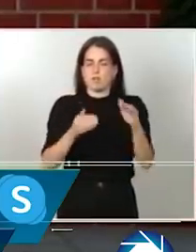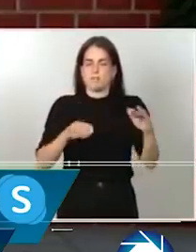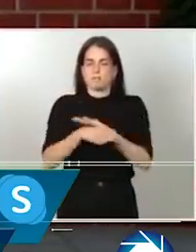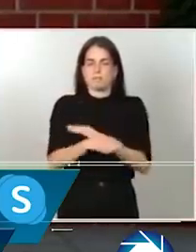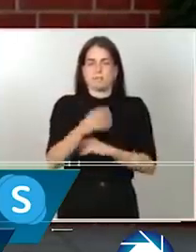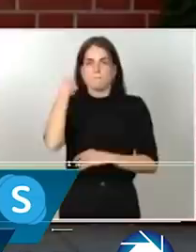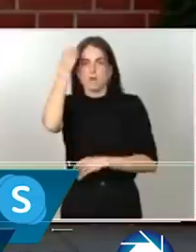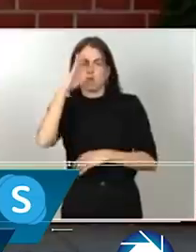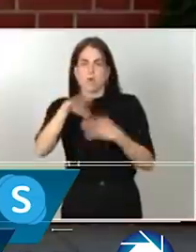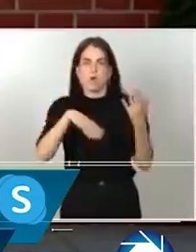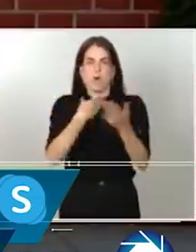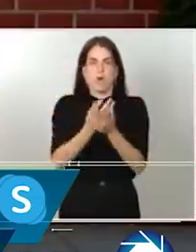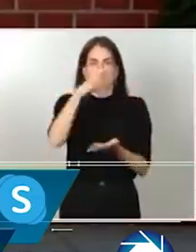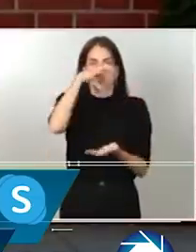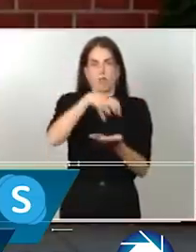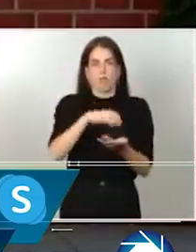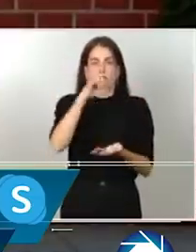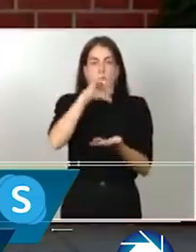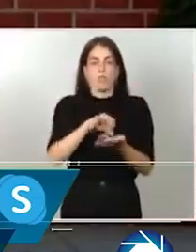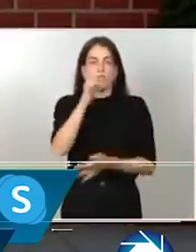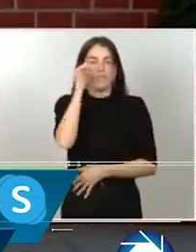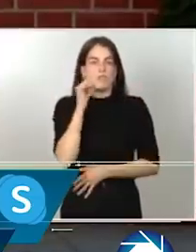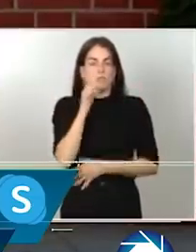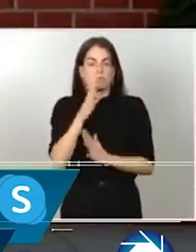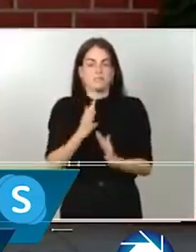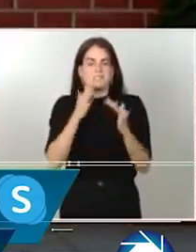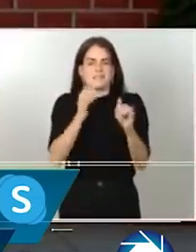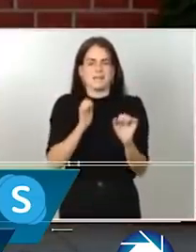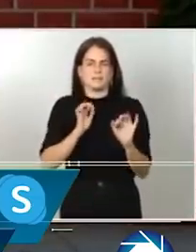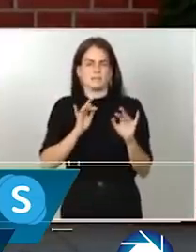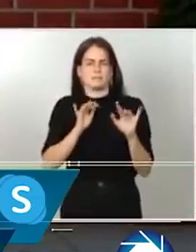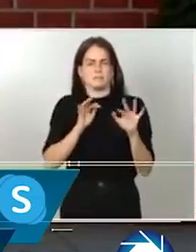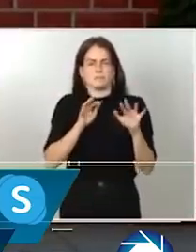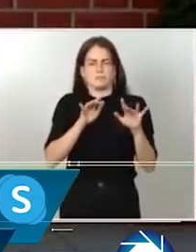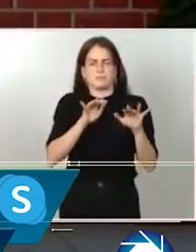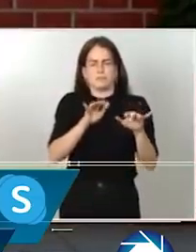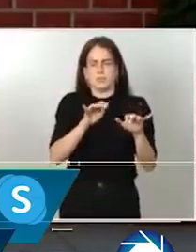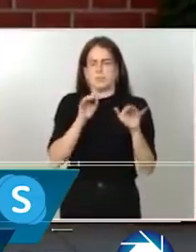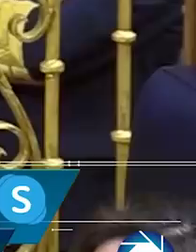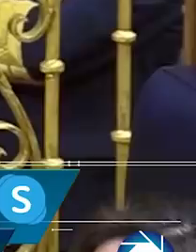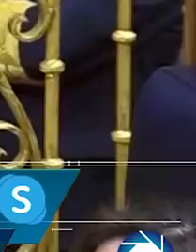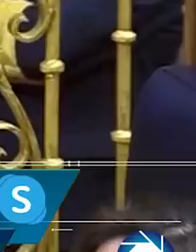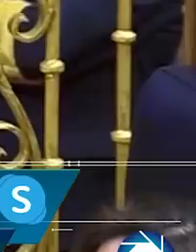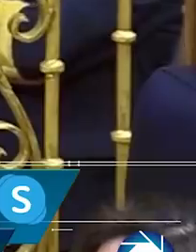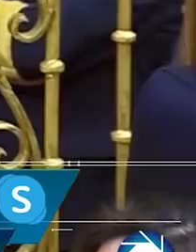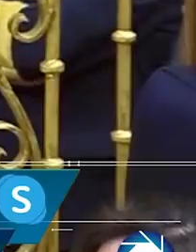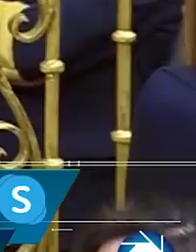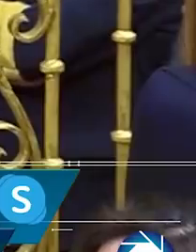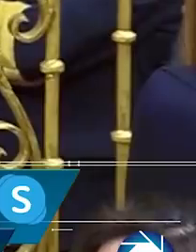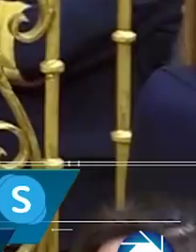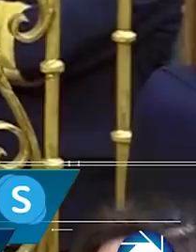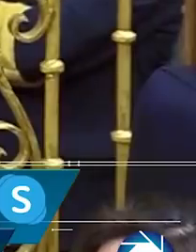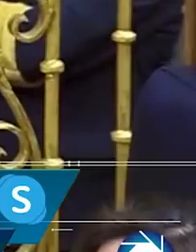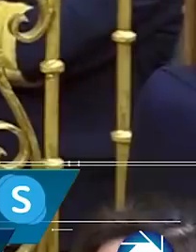pues no no merecen la cartera que que cuelga sobre su mano y el presidente del gobierno